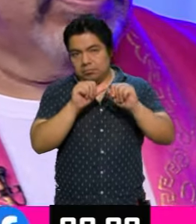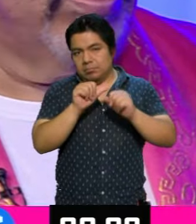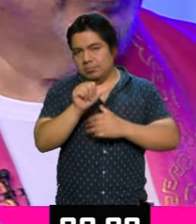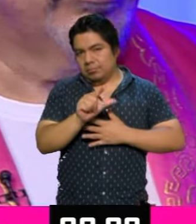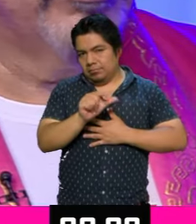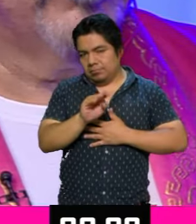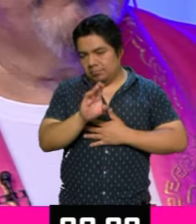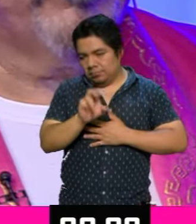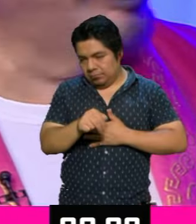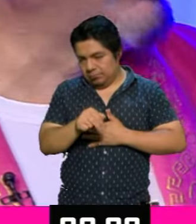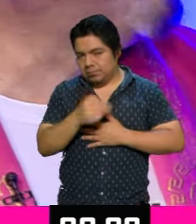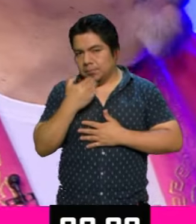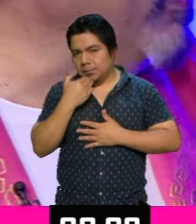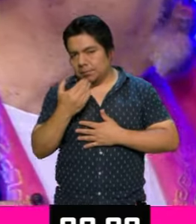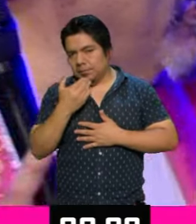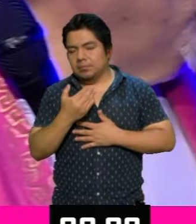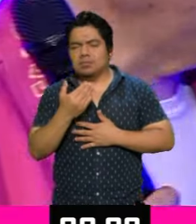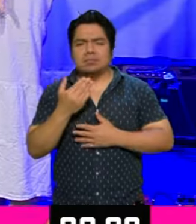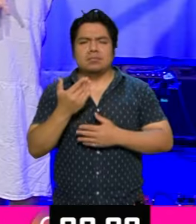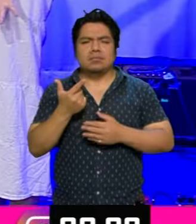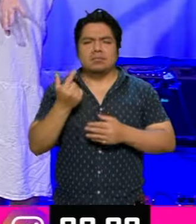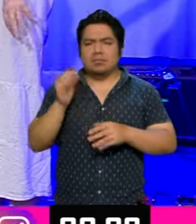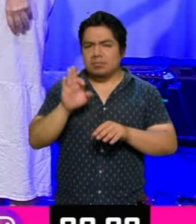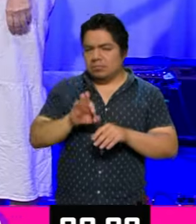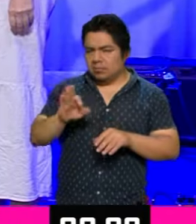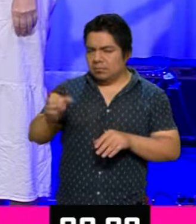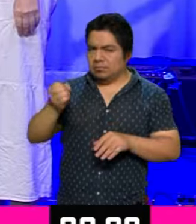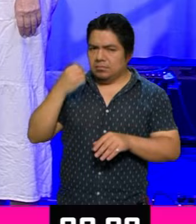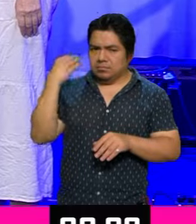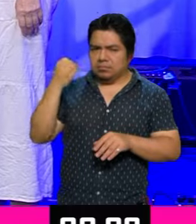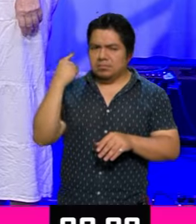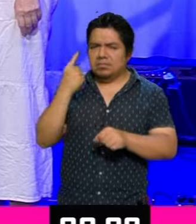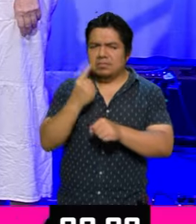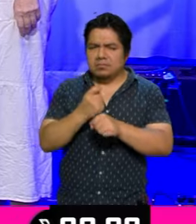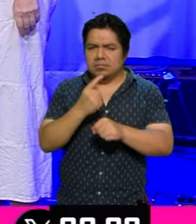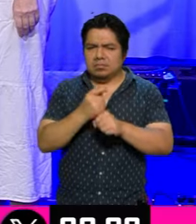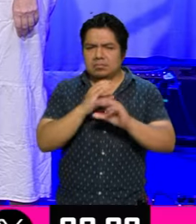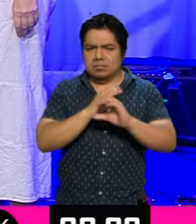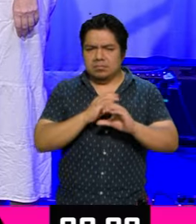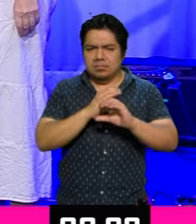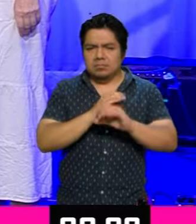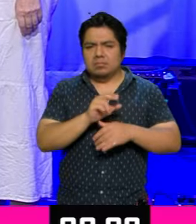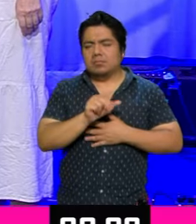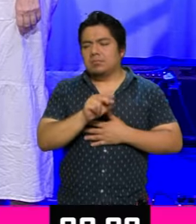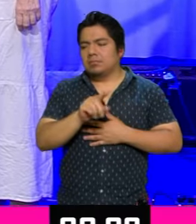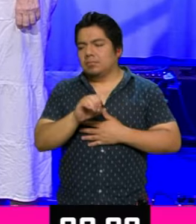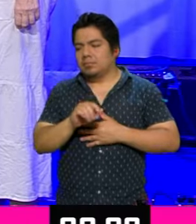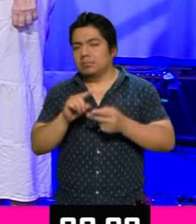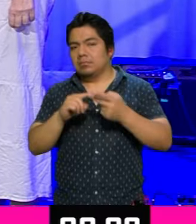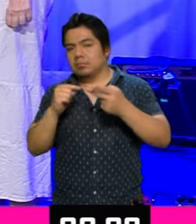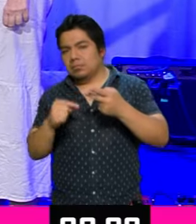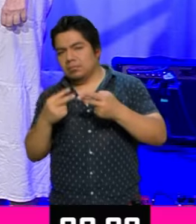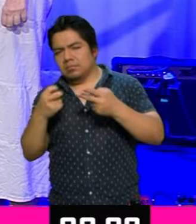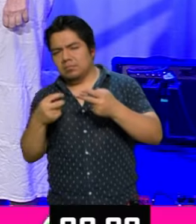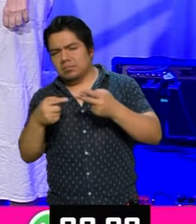estén atentos al estreno. La primera se llamó... ¿Cómo se llamó la primera rola? Ausencia. ¿Y la que sigue?